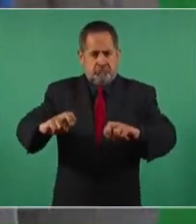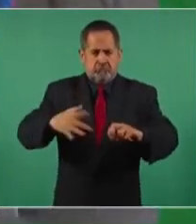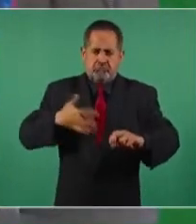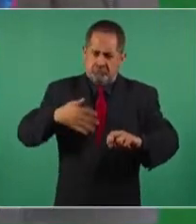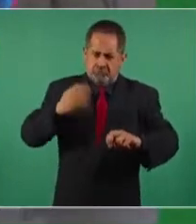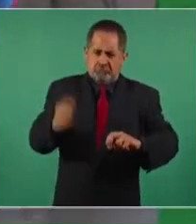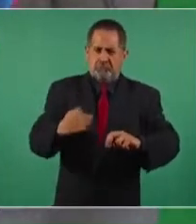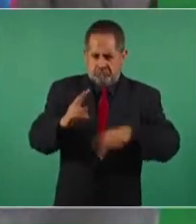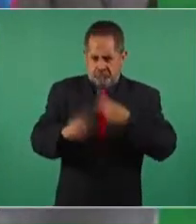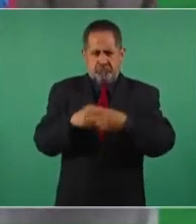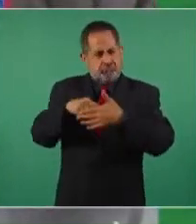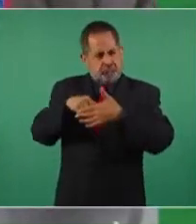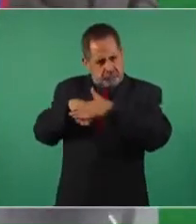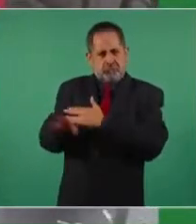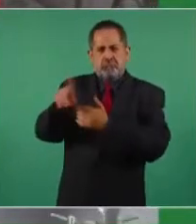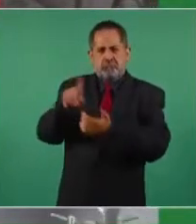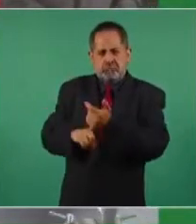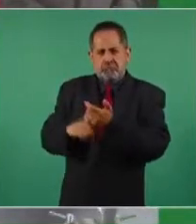área